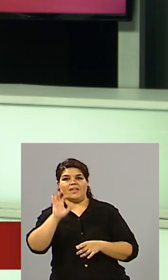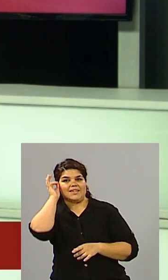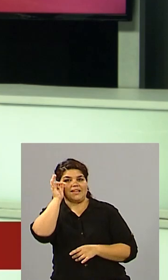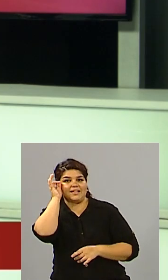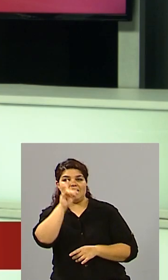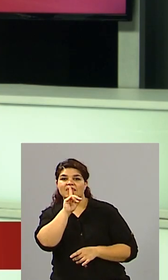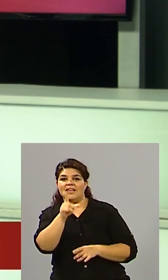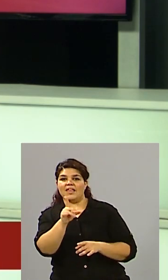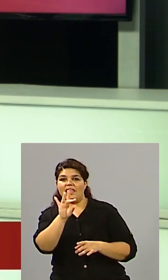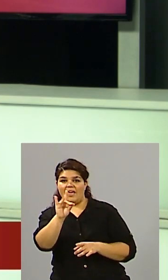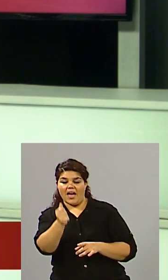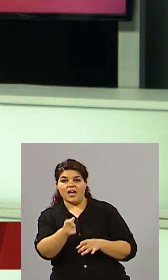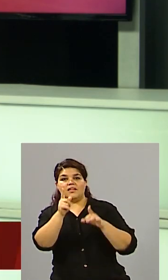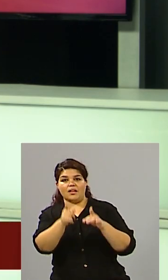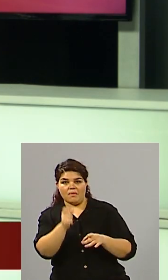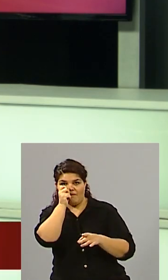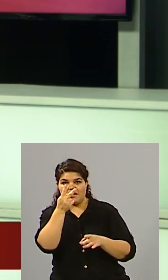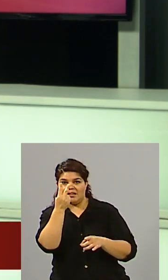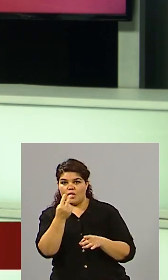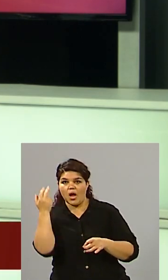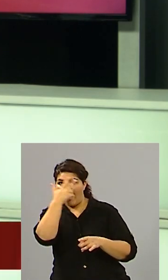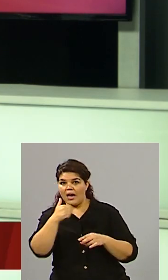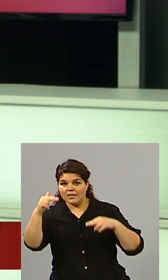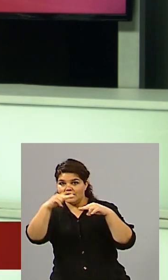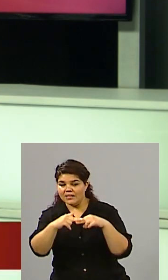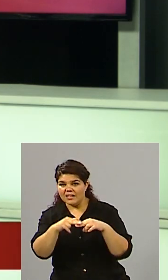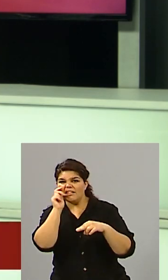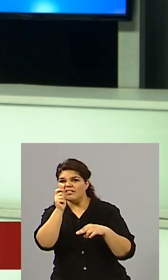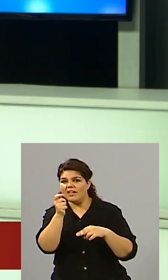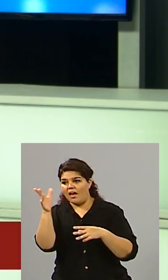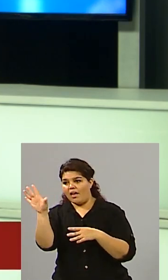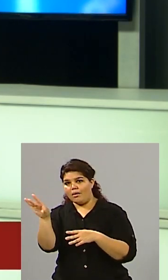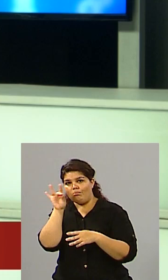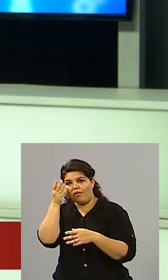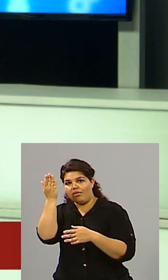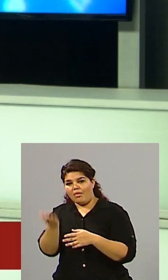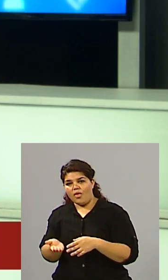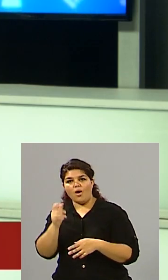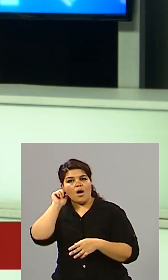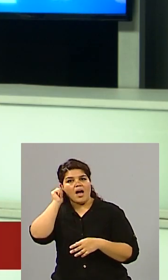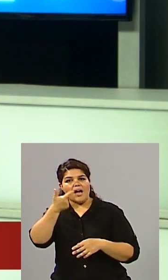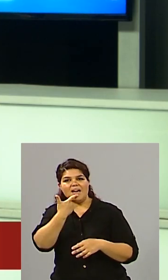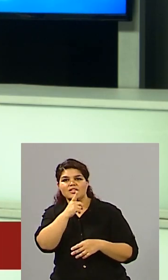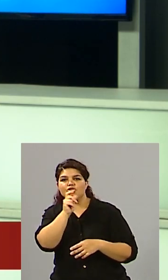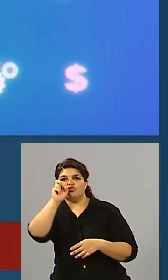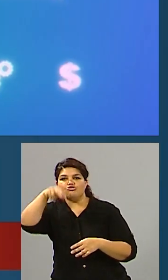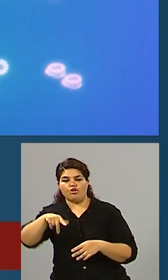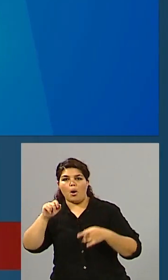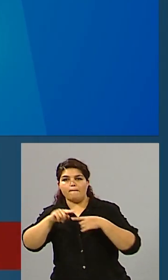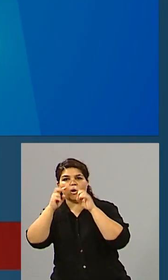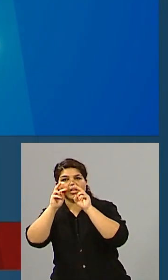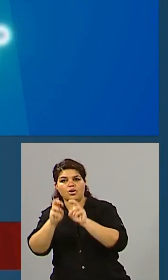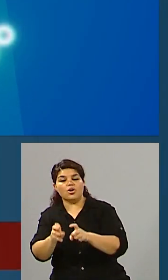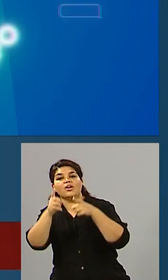HD. Esto es Chat Político y el invitado a esta hora ya es Gastón Muti, como decíamos, politólogo y docente universitario.